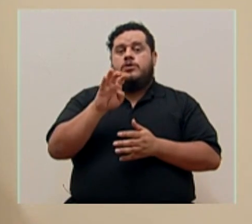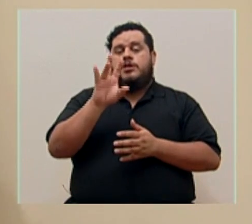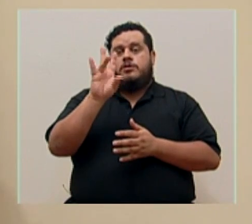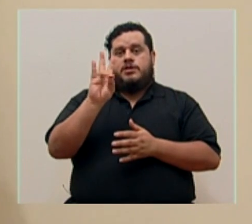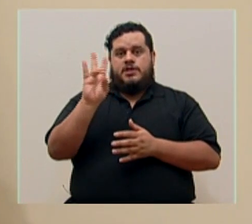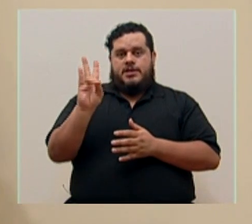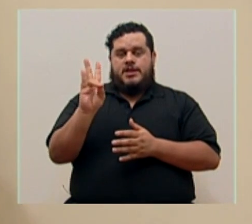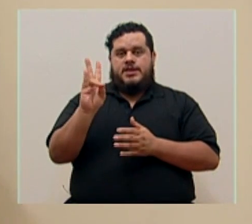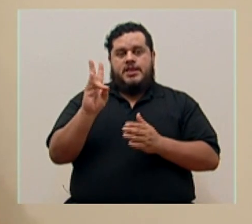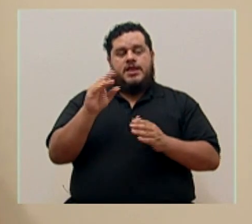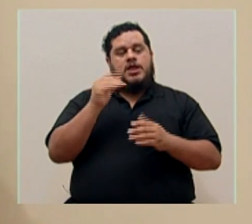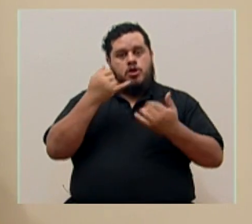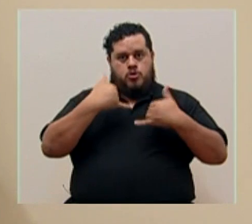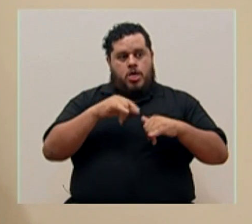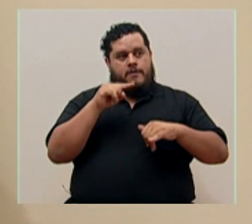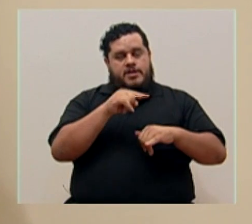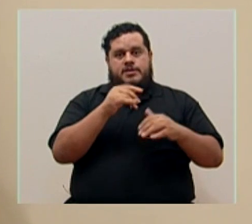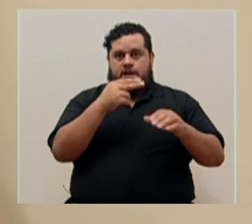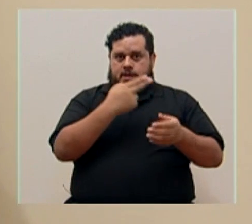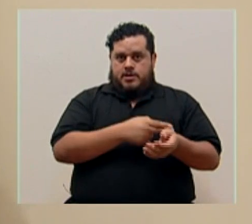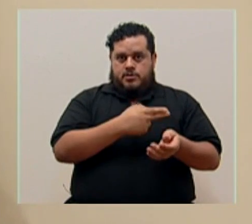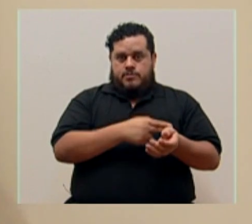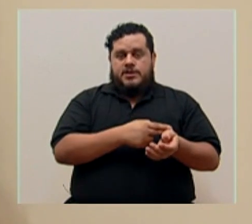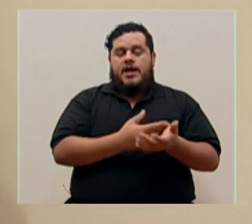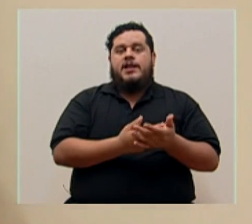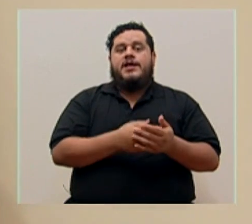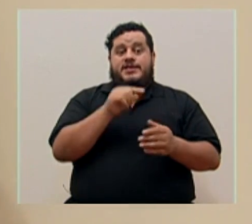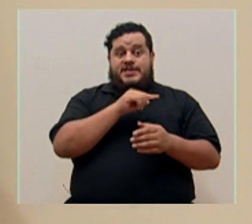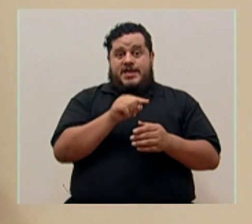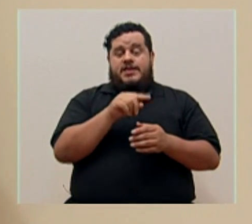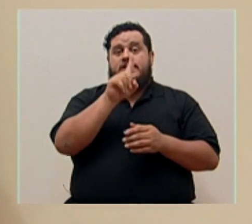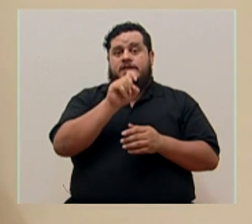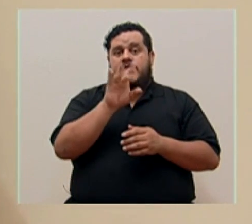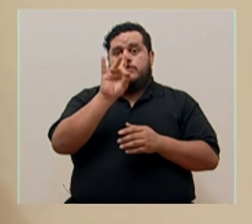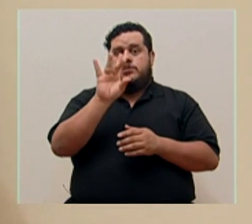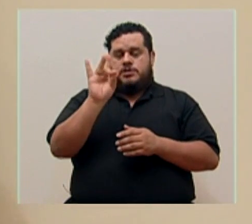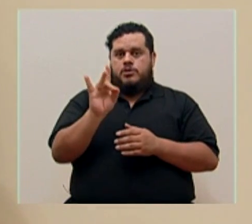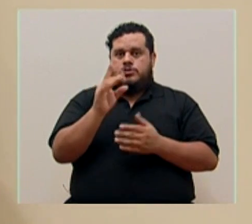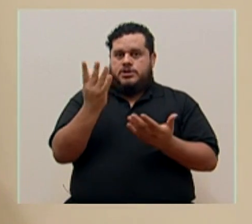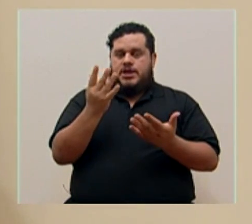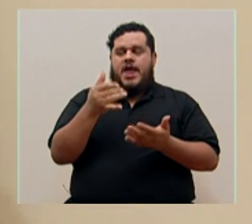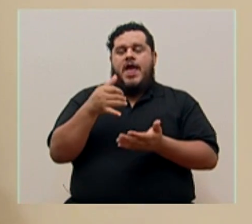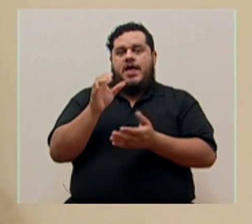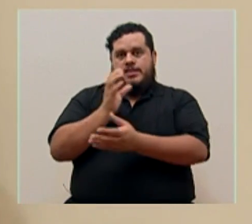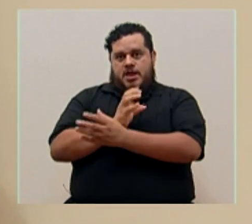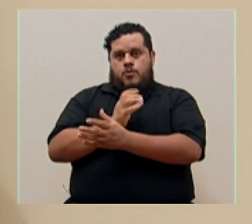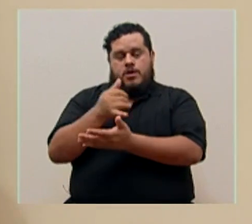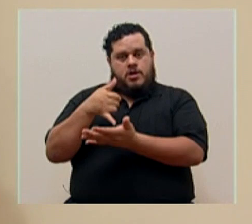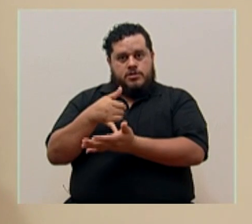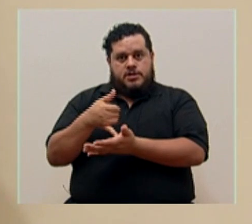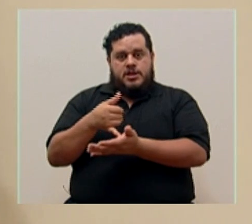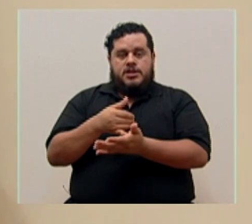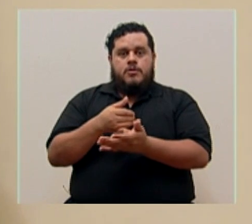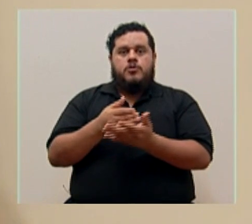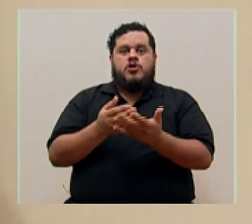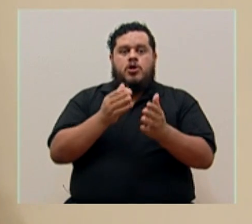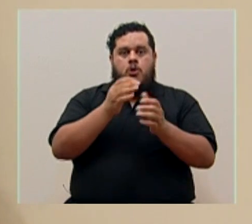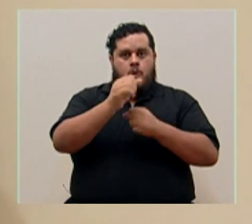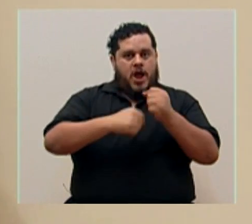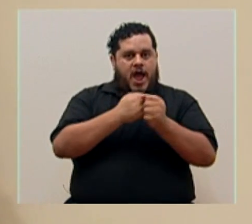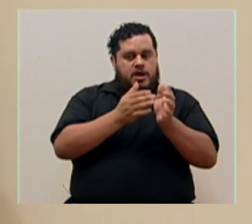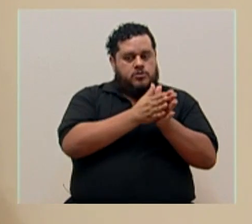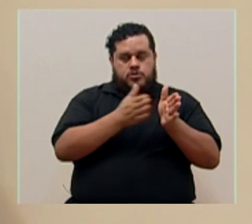477 se encuentran hospitalizadas, de estas 188 se encuentran en unidades de cuidados intensivos, con un rango de